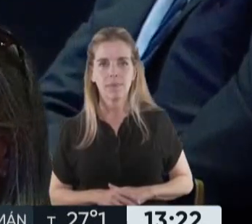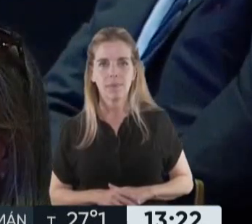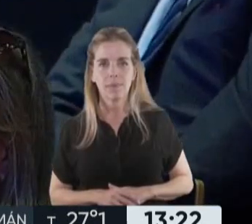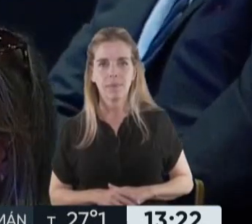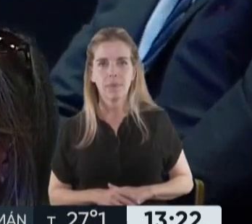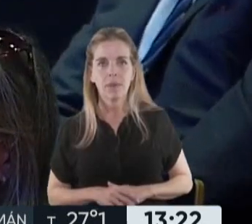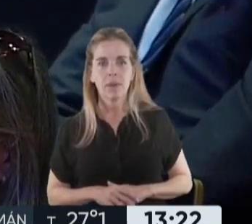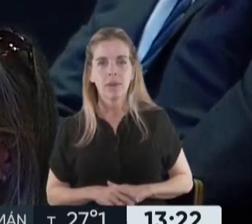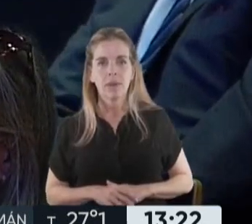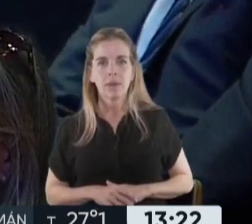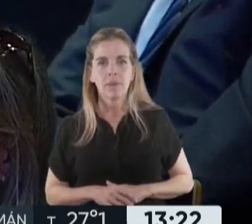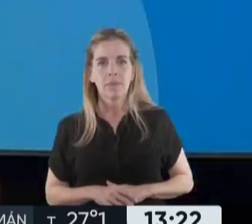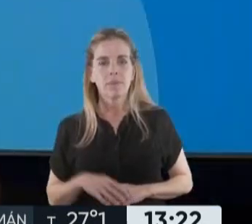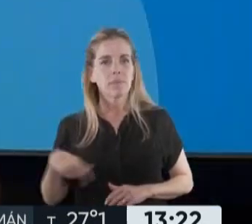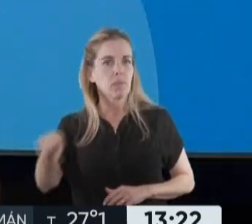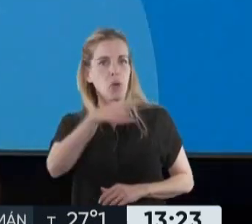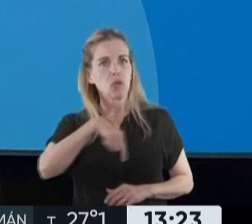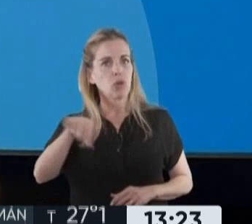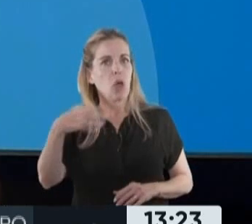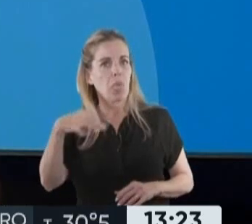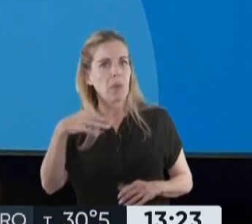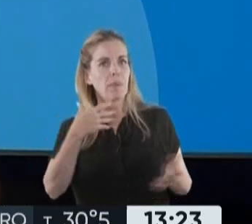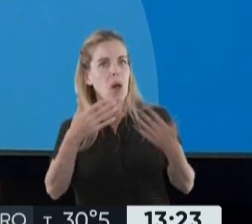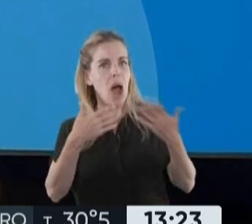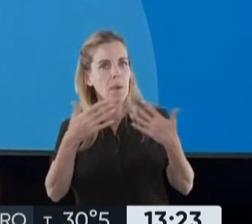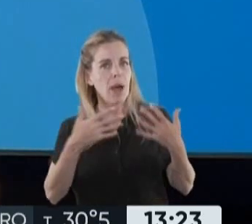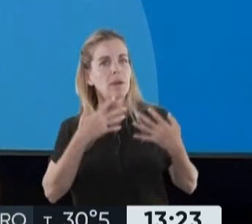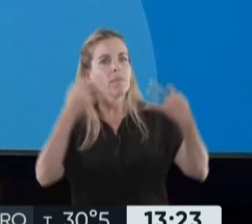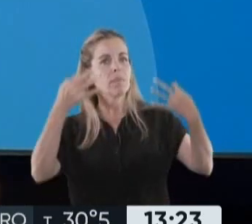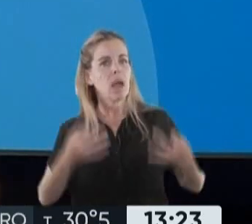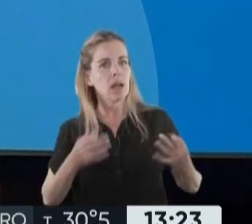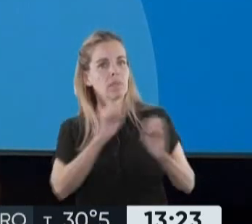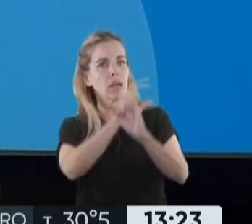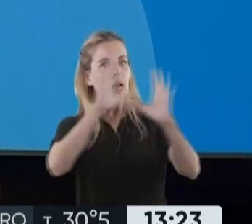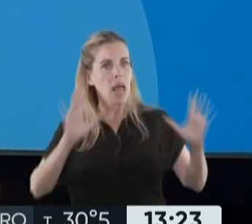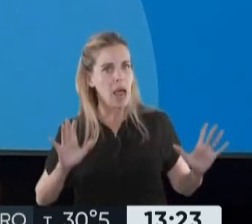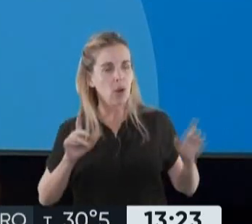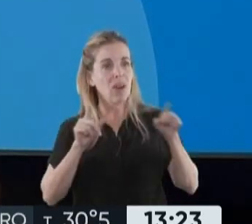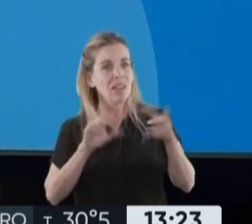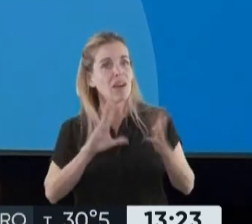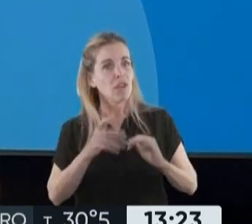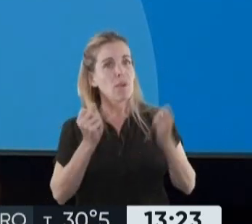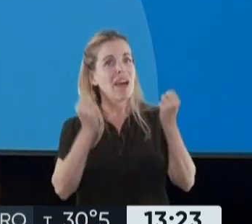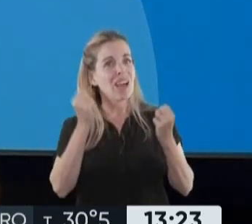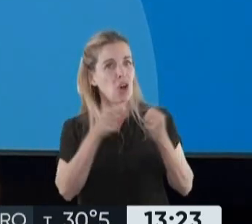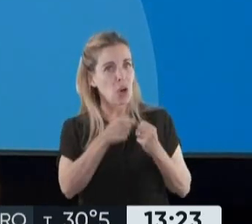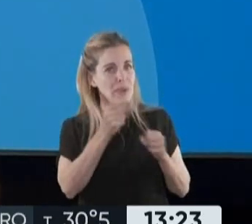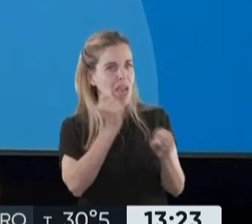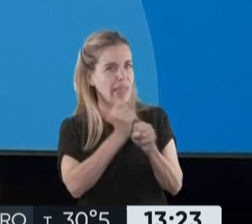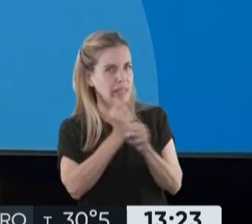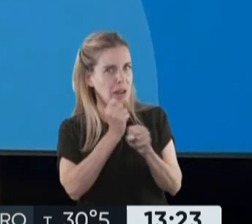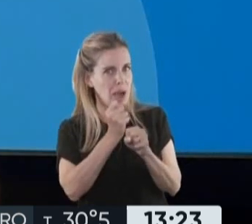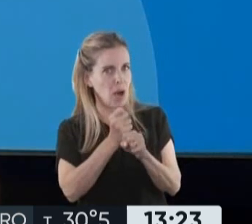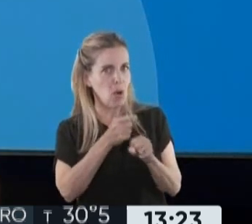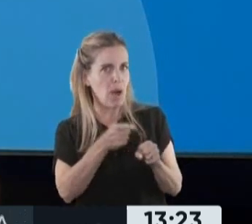con la honestidad que debemos hablarnos, esa economía ha llegado para quedarse, yo creo que por mucho